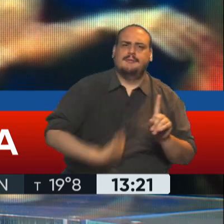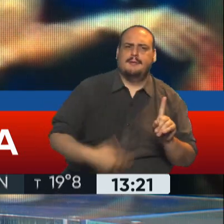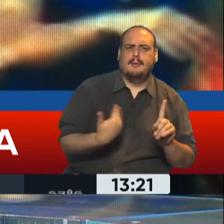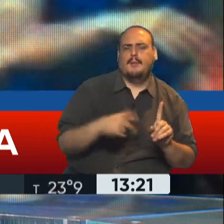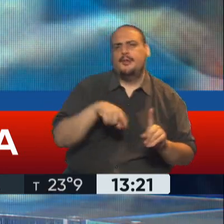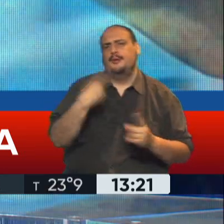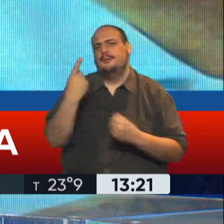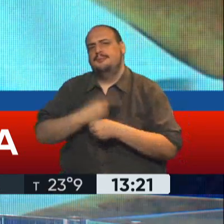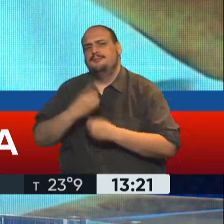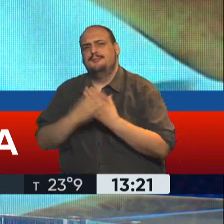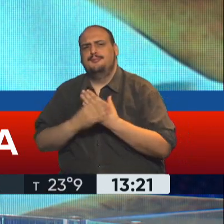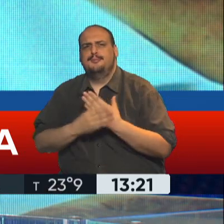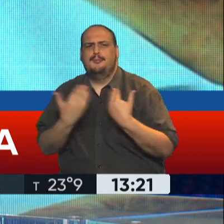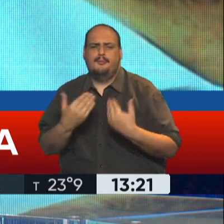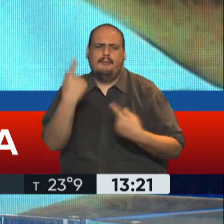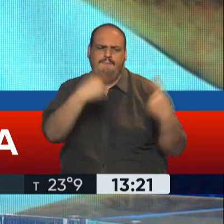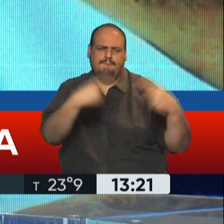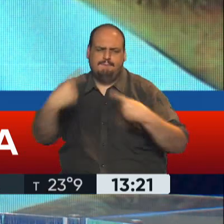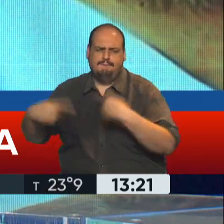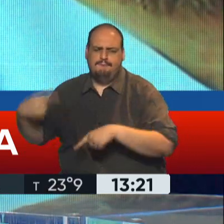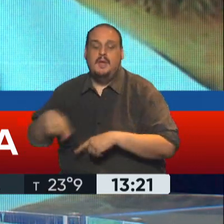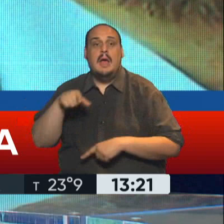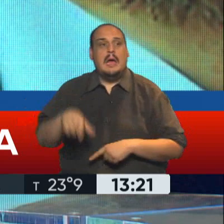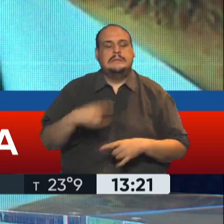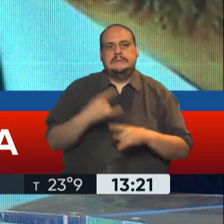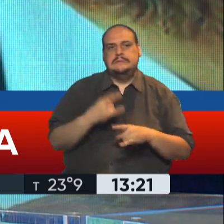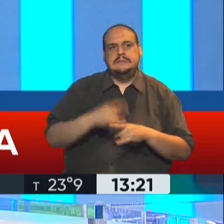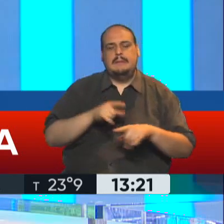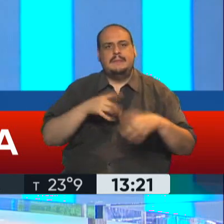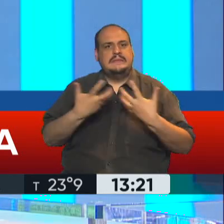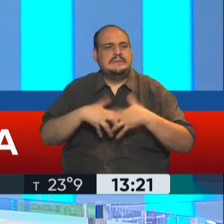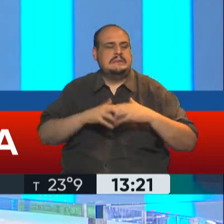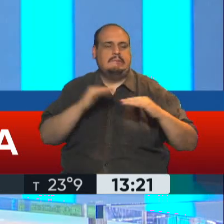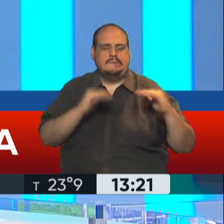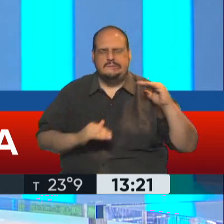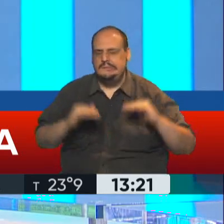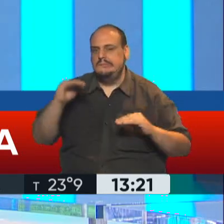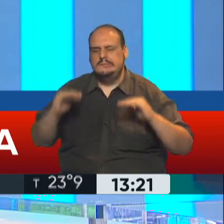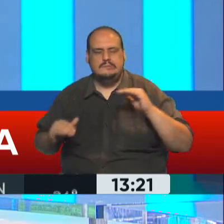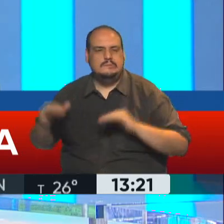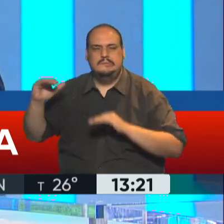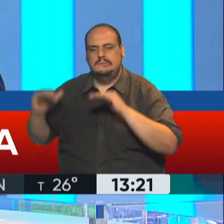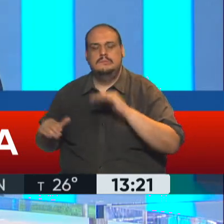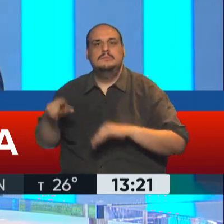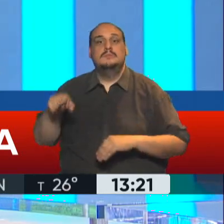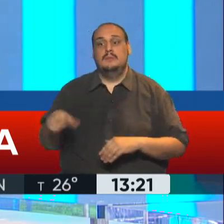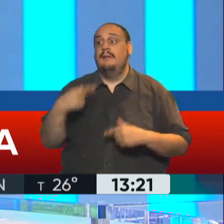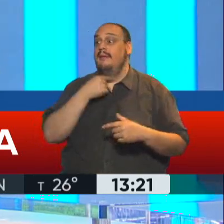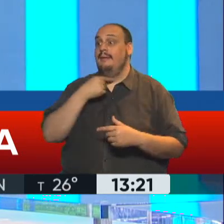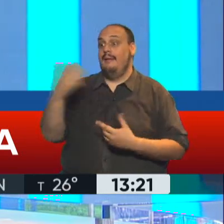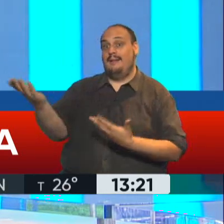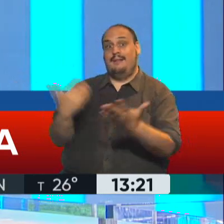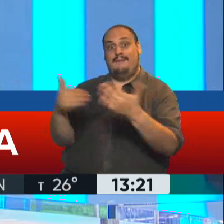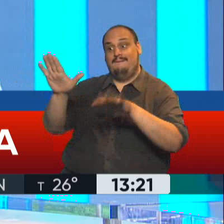Líbano, ocupa también su lugar, tambalea todo el tiempo, ¿no? Claro, un sistema que pretende dar mayor representatividad, pero en los hechos